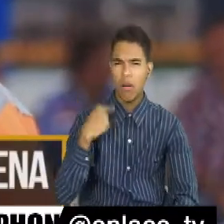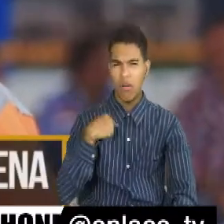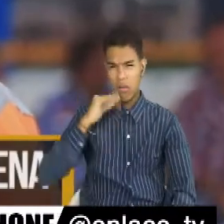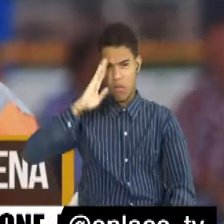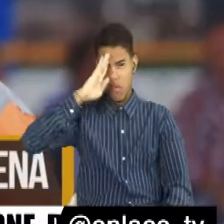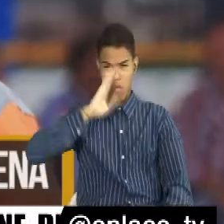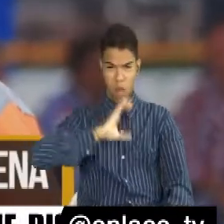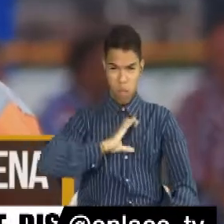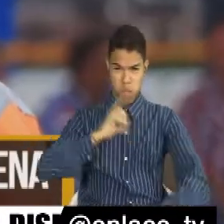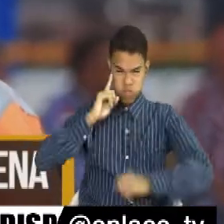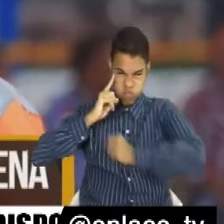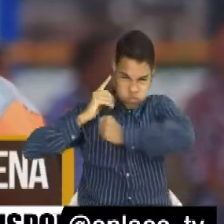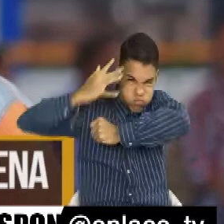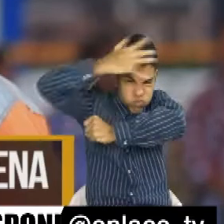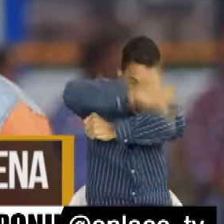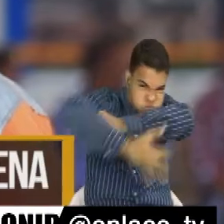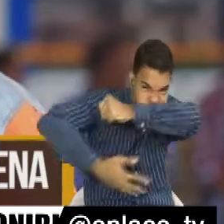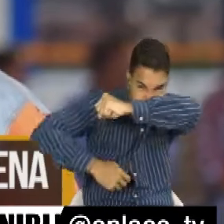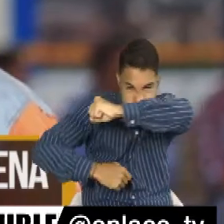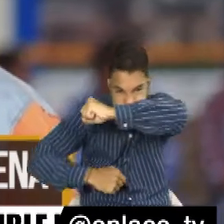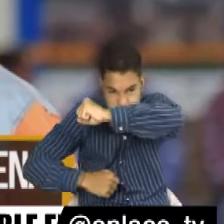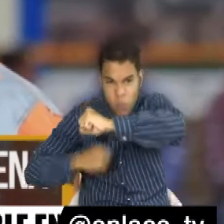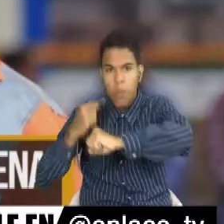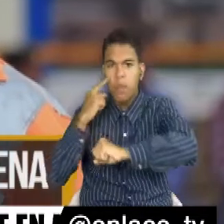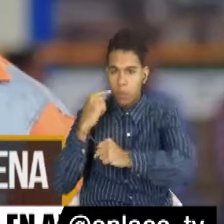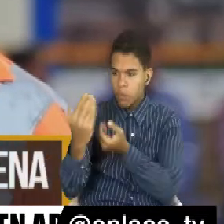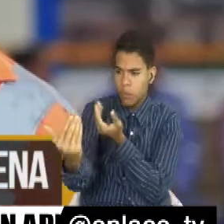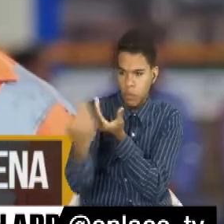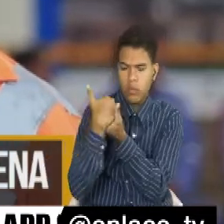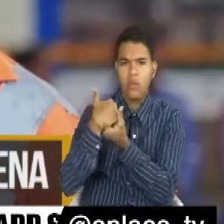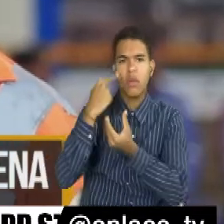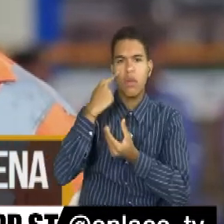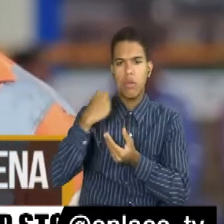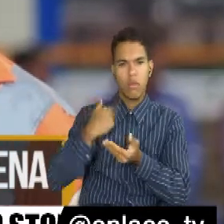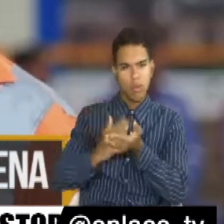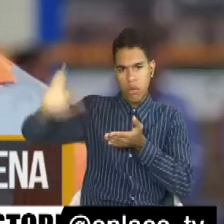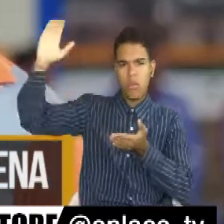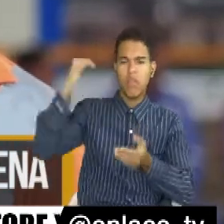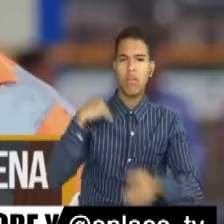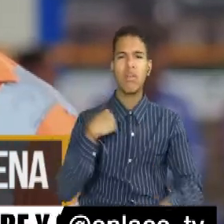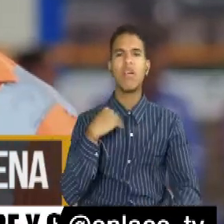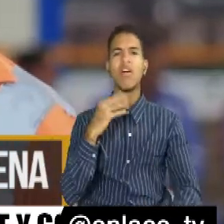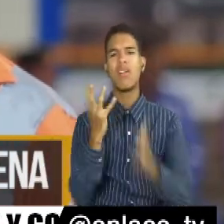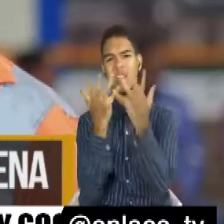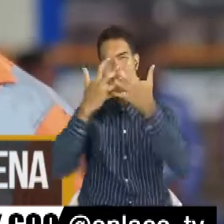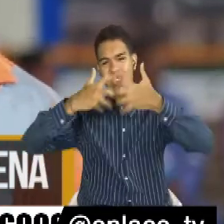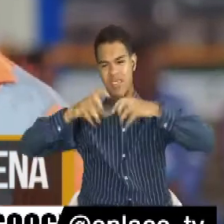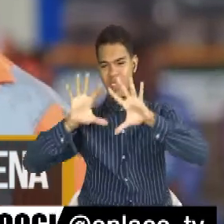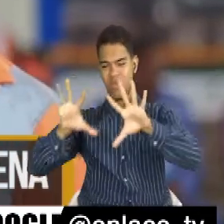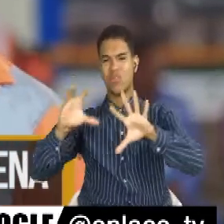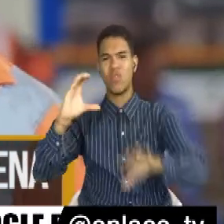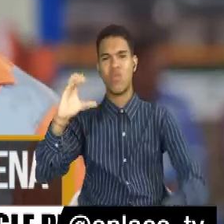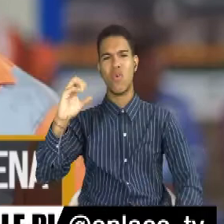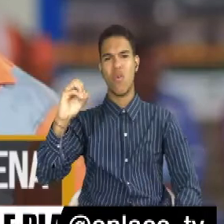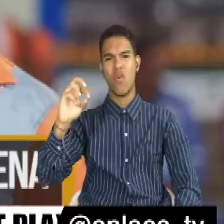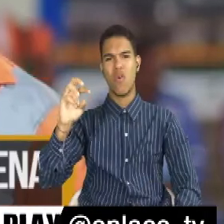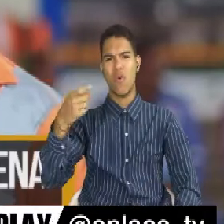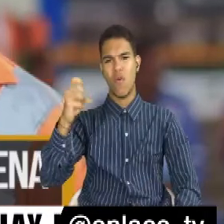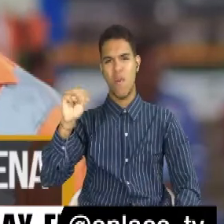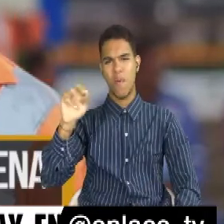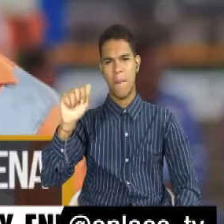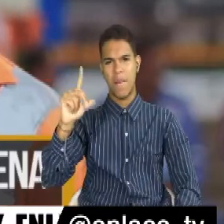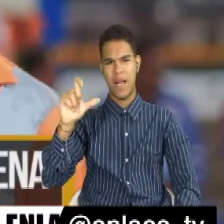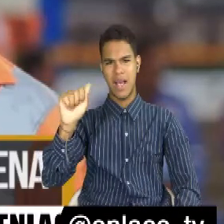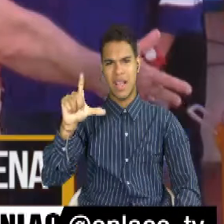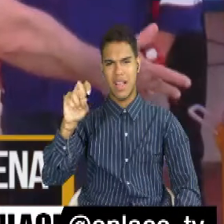viene a desalojarnos, porque Cor Magdalena ya está sintiendo el peso de que nosotros no vamos a